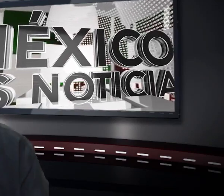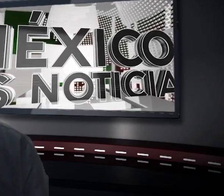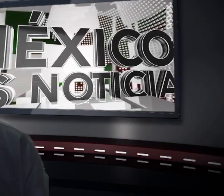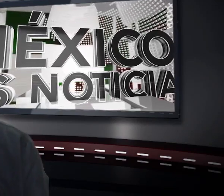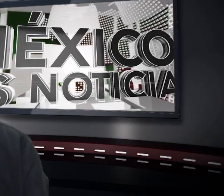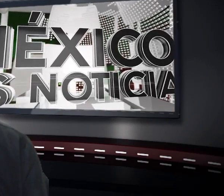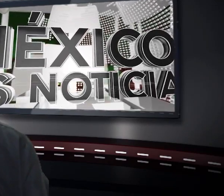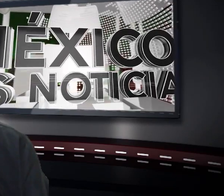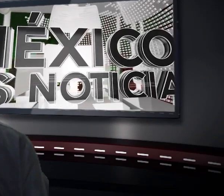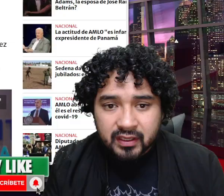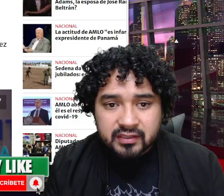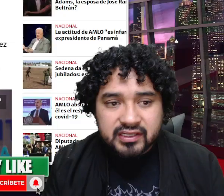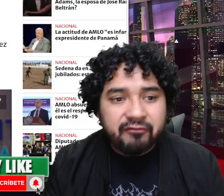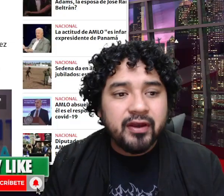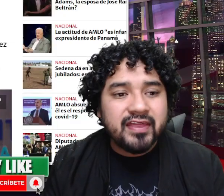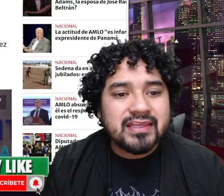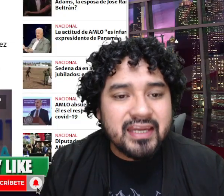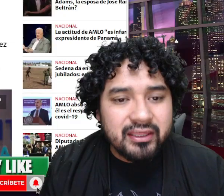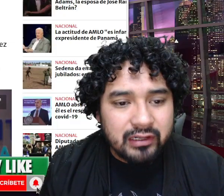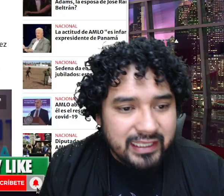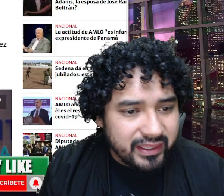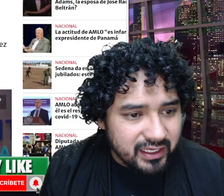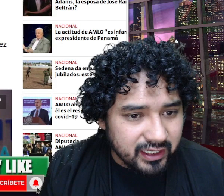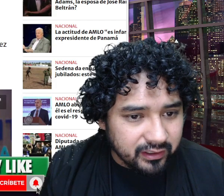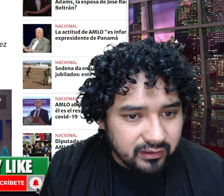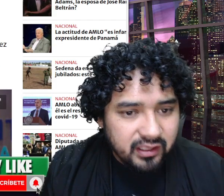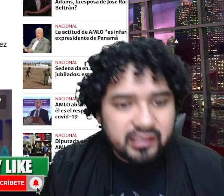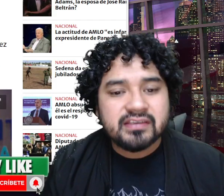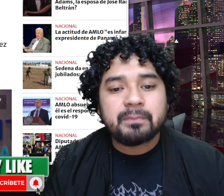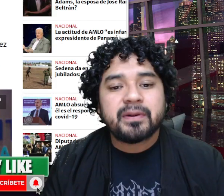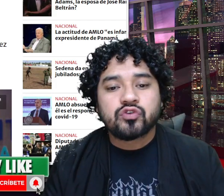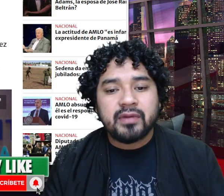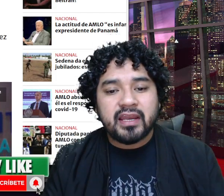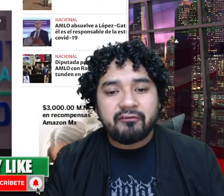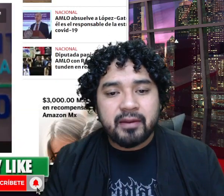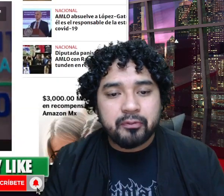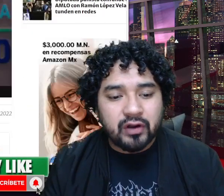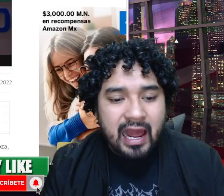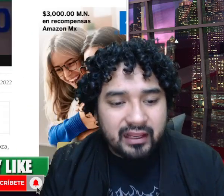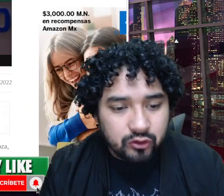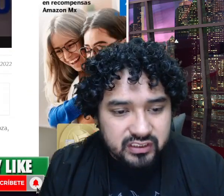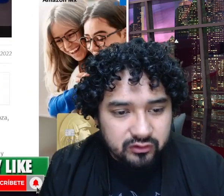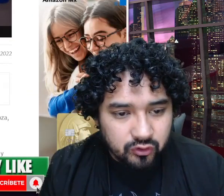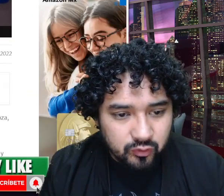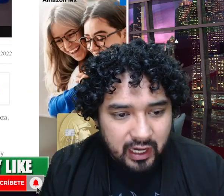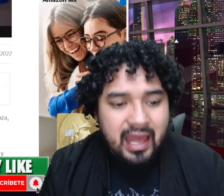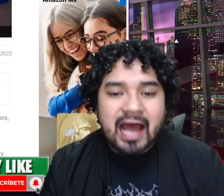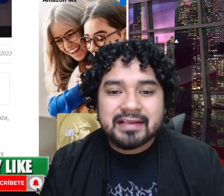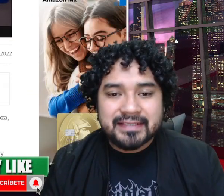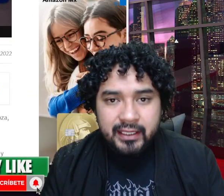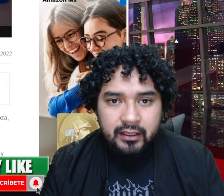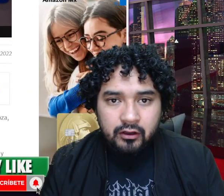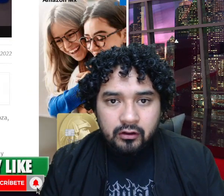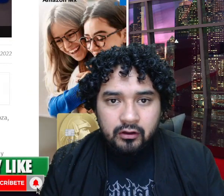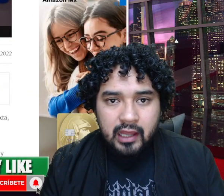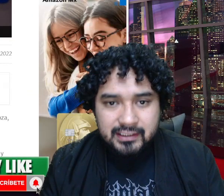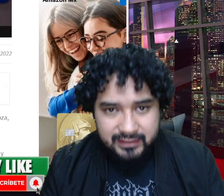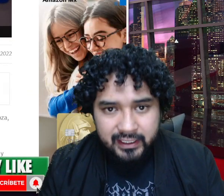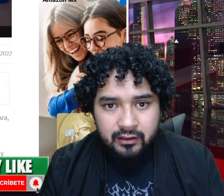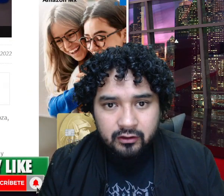de esa entidad ya fue detenido el día de ayer y se presume que fue por actos de tortura así